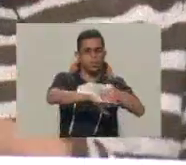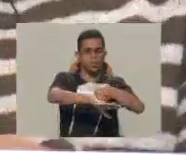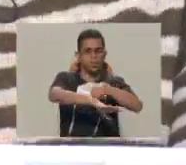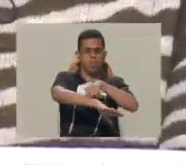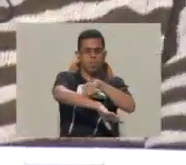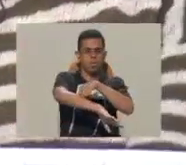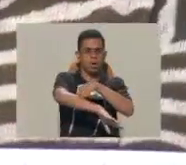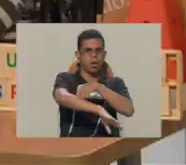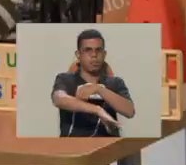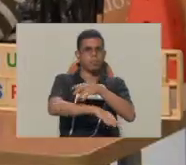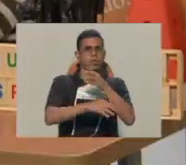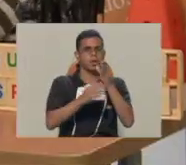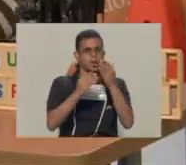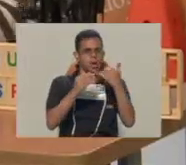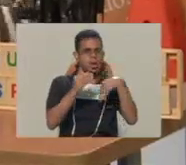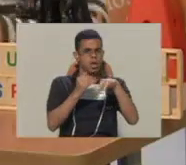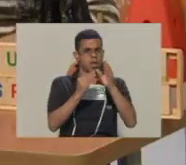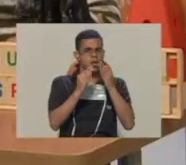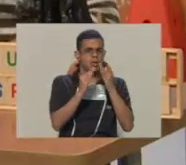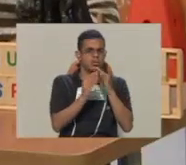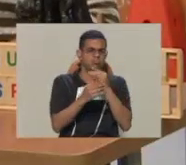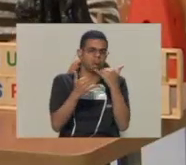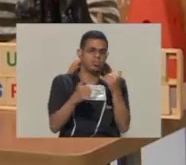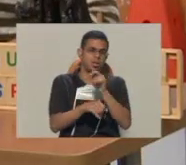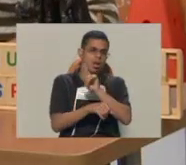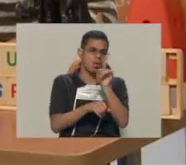medias o con otro material que tengamos. Y